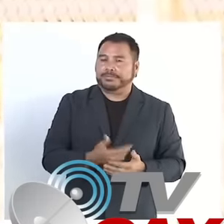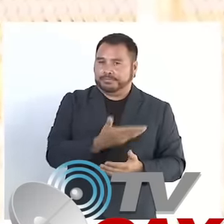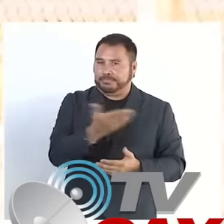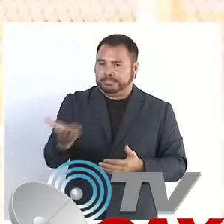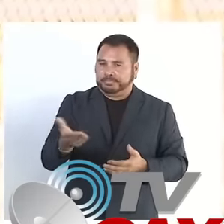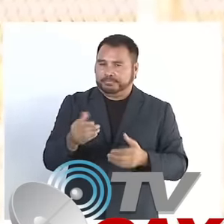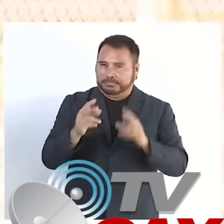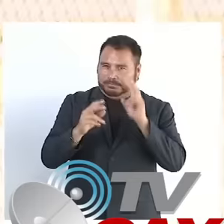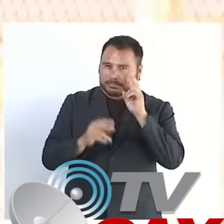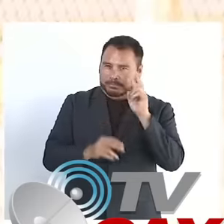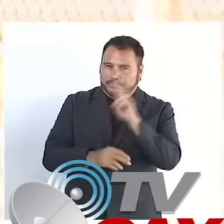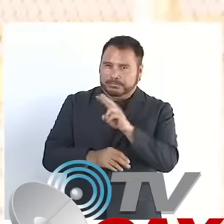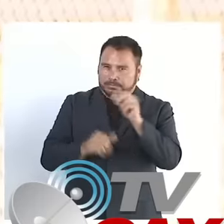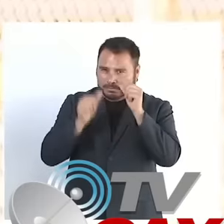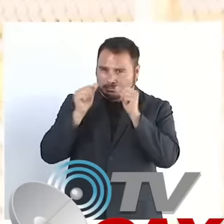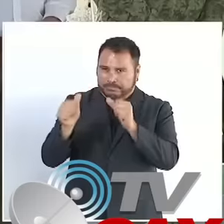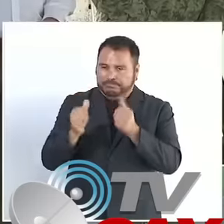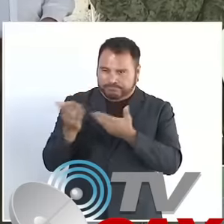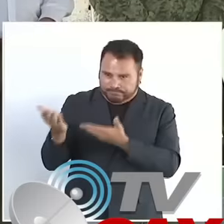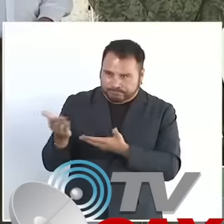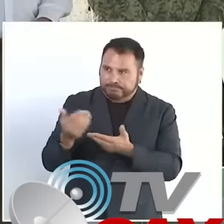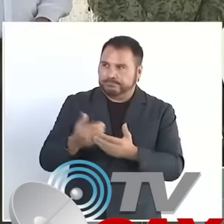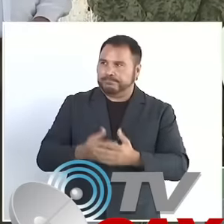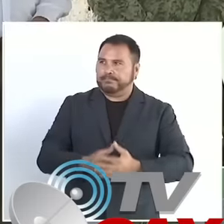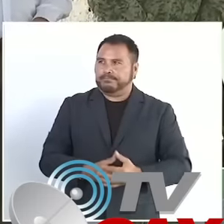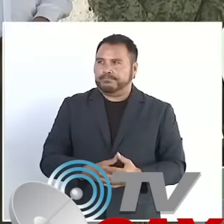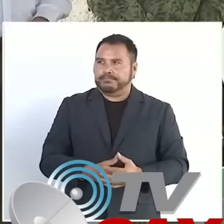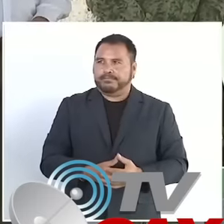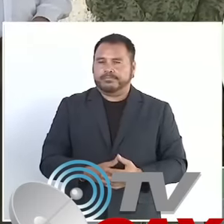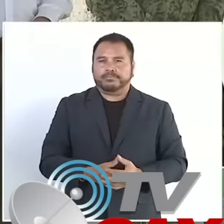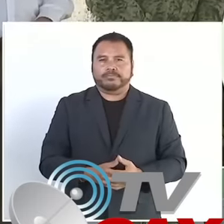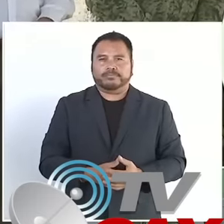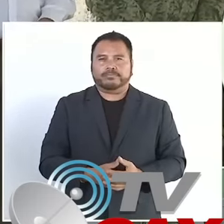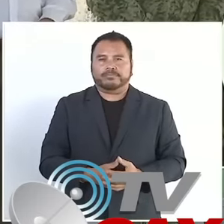escuchar al almirante.